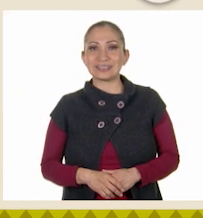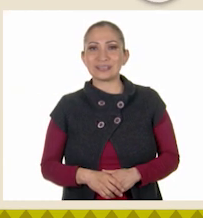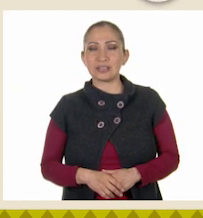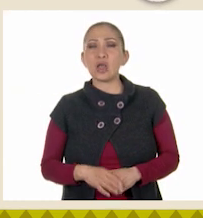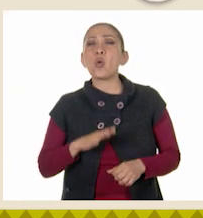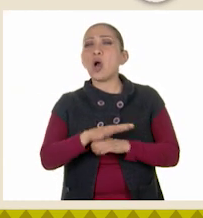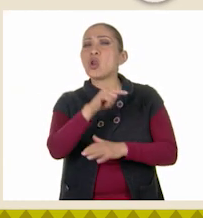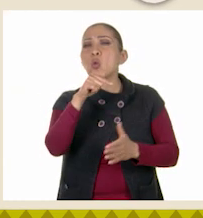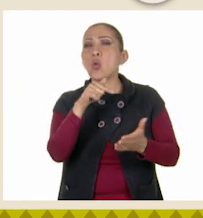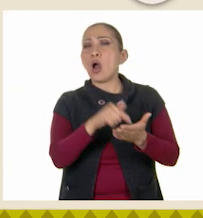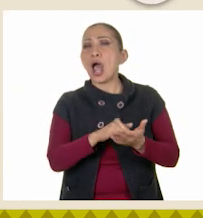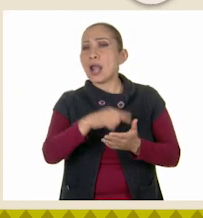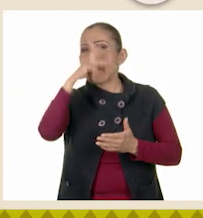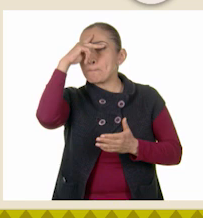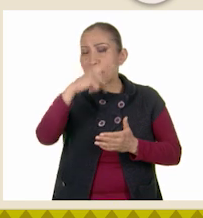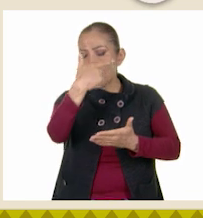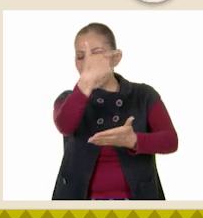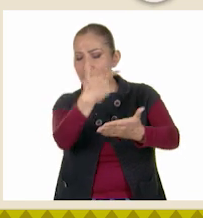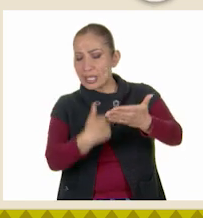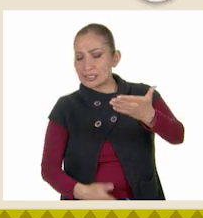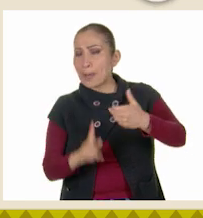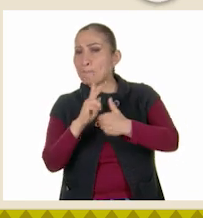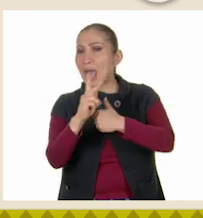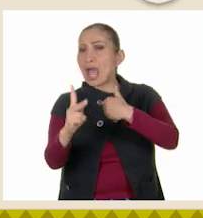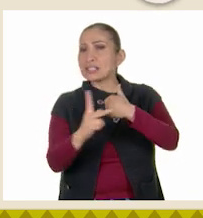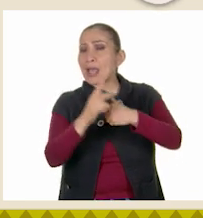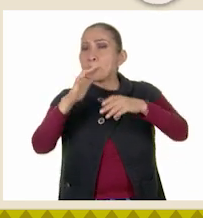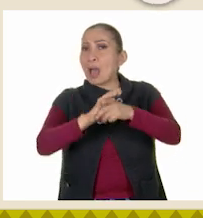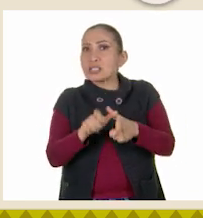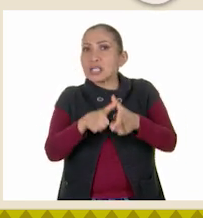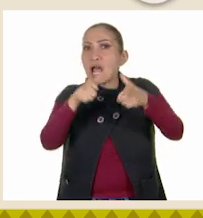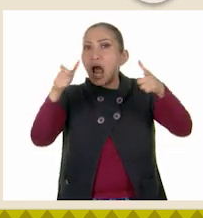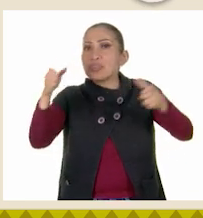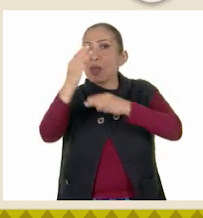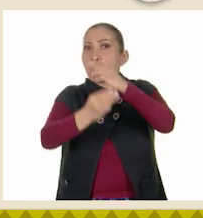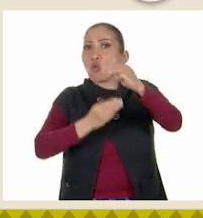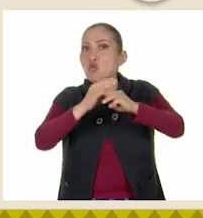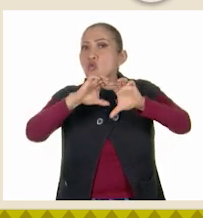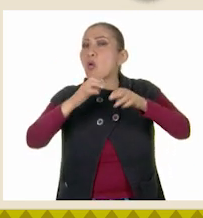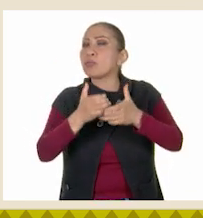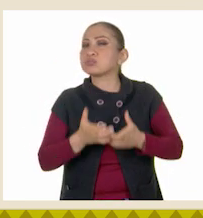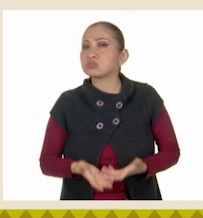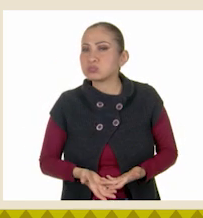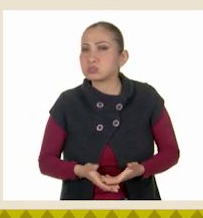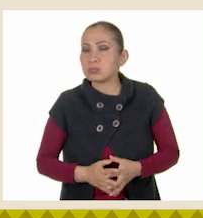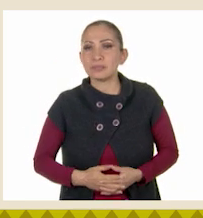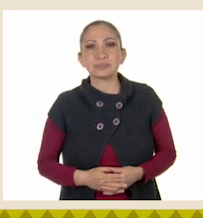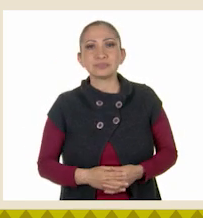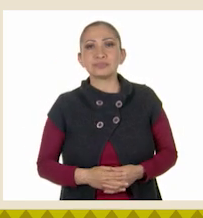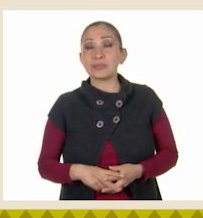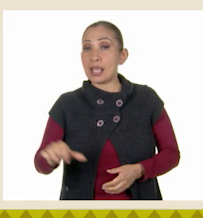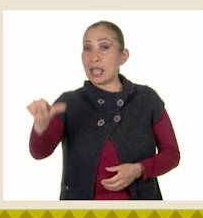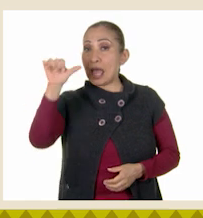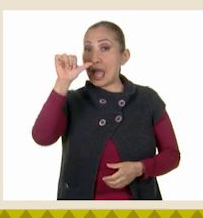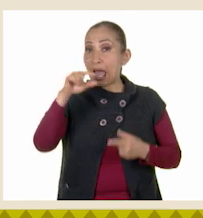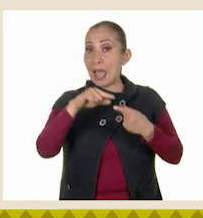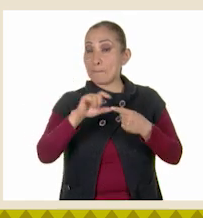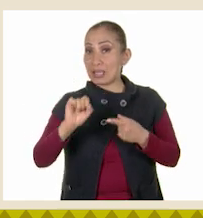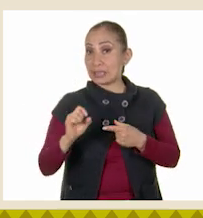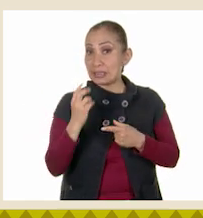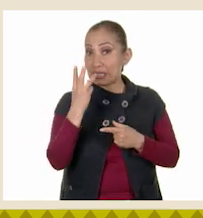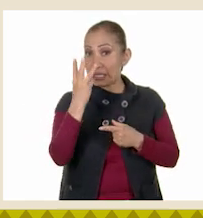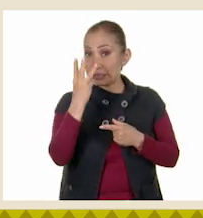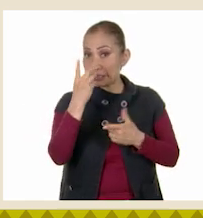¿Qué lugar ocupa México dentro de los países más grandes del mundo? A.